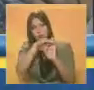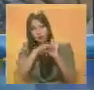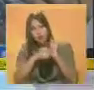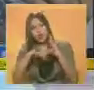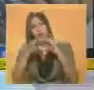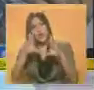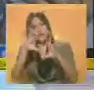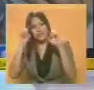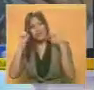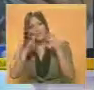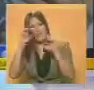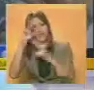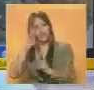entendamos todos nos respetemos